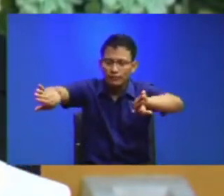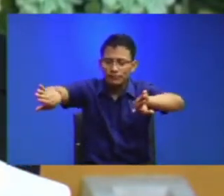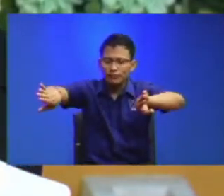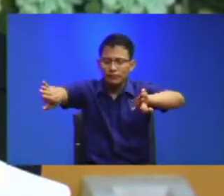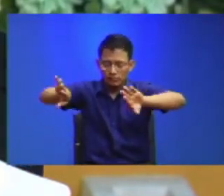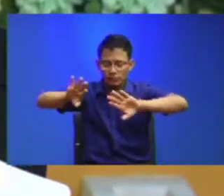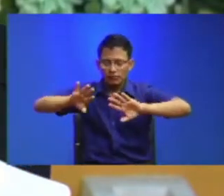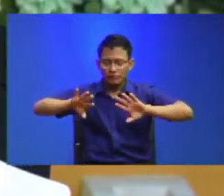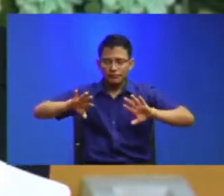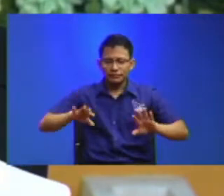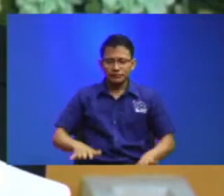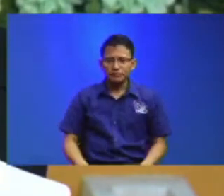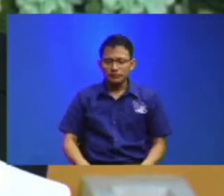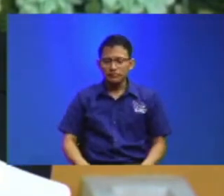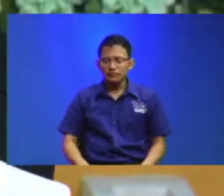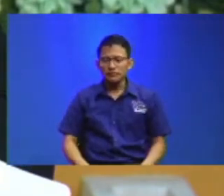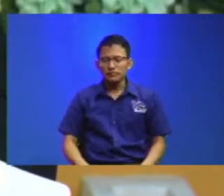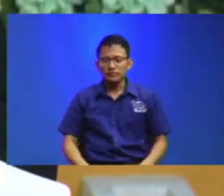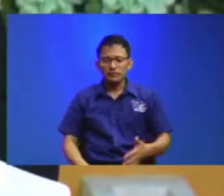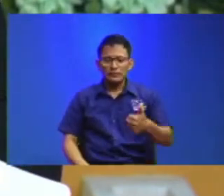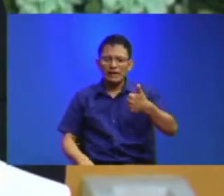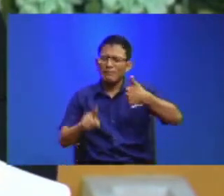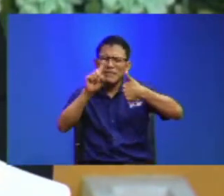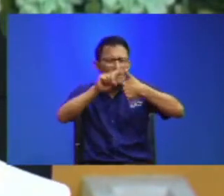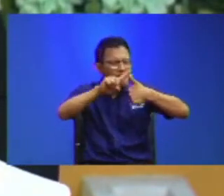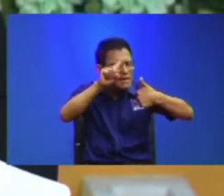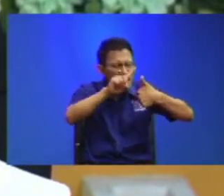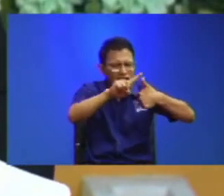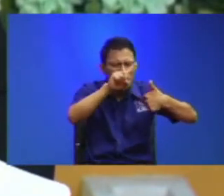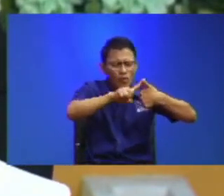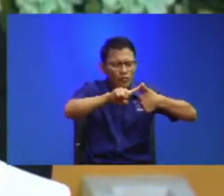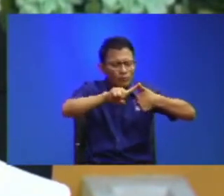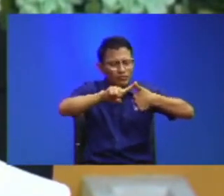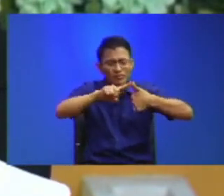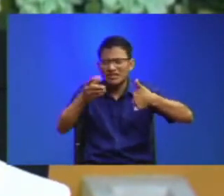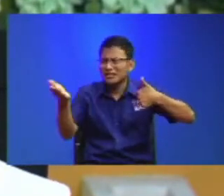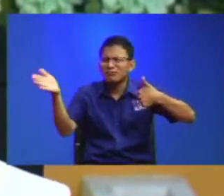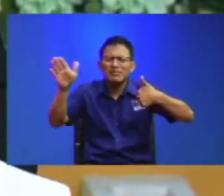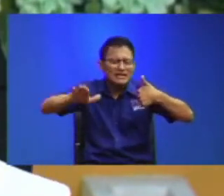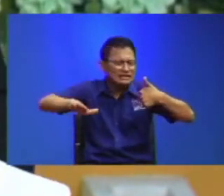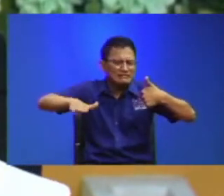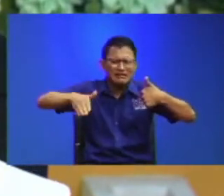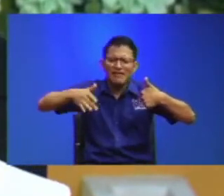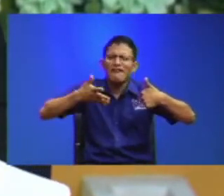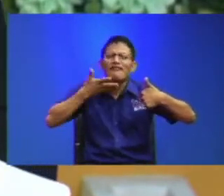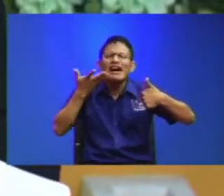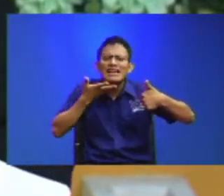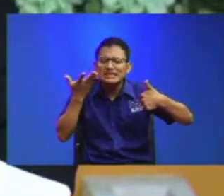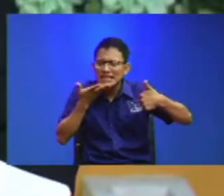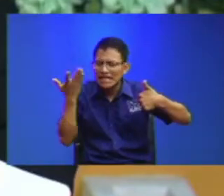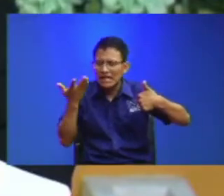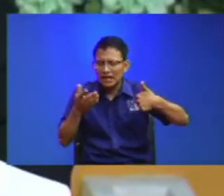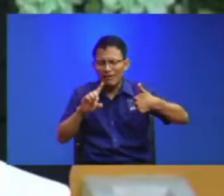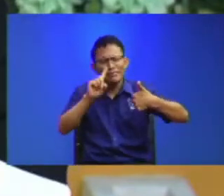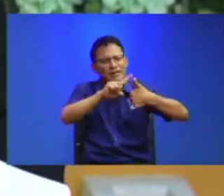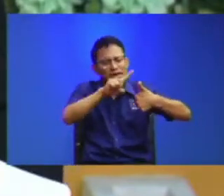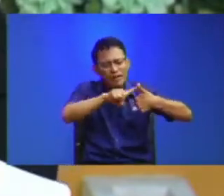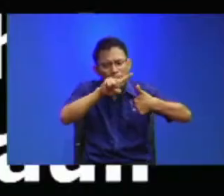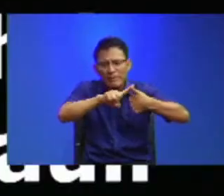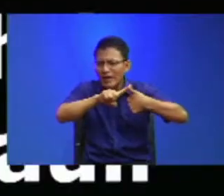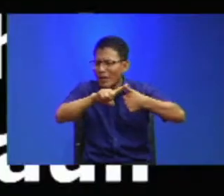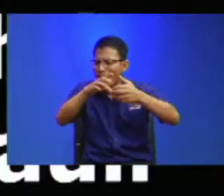creo que va a ser trámite. Si hacemos bien lo primero, lo demás va a ser trámite, va a ser fácil. Miremos entonces otro versículo, por